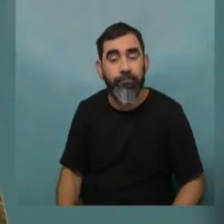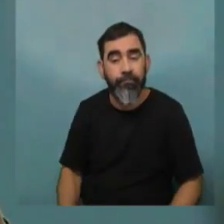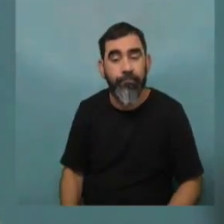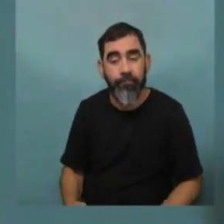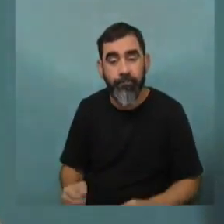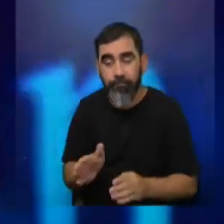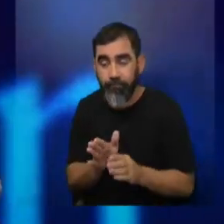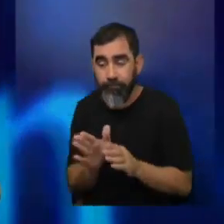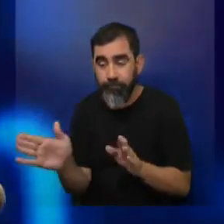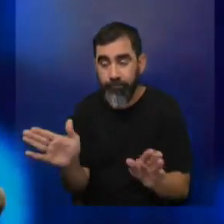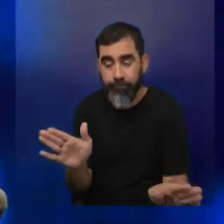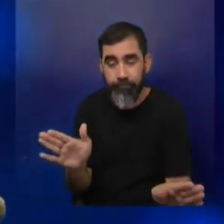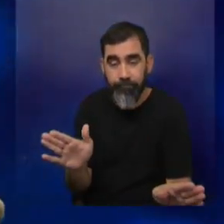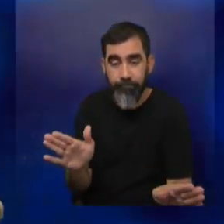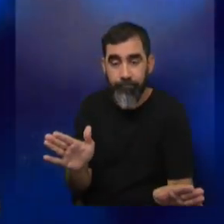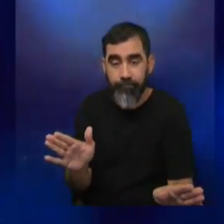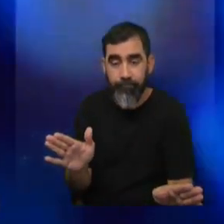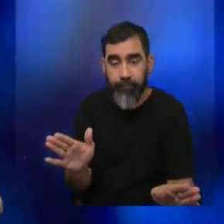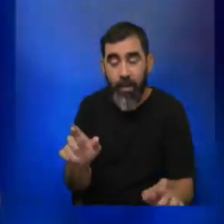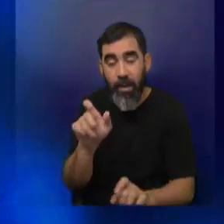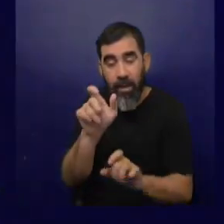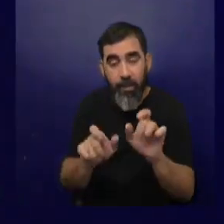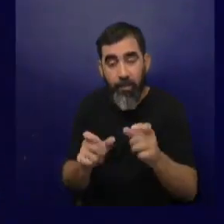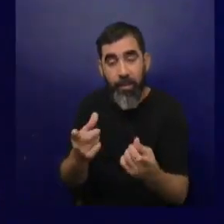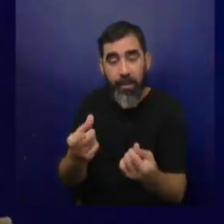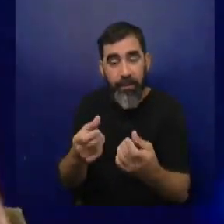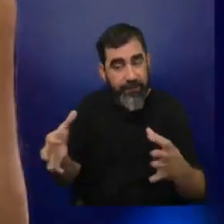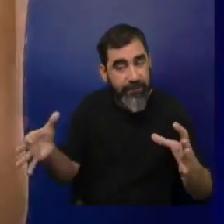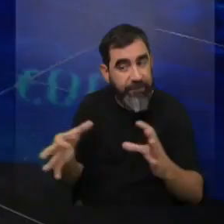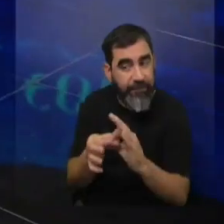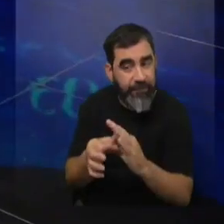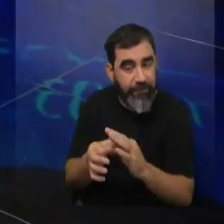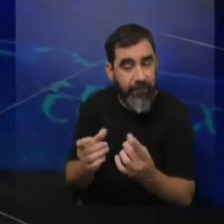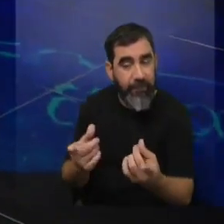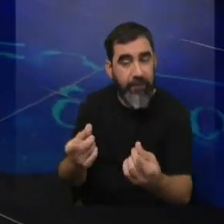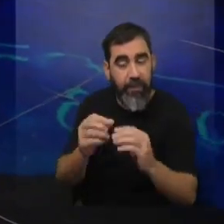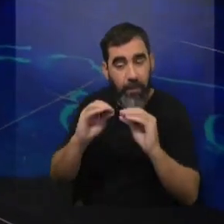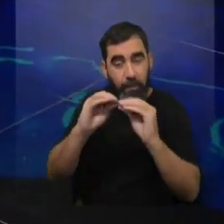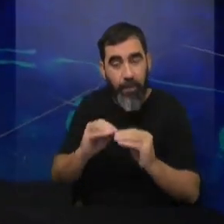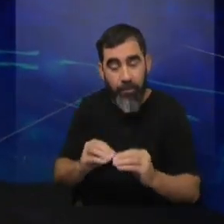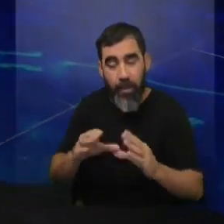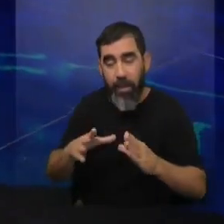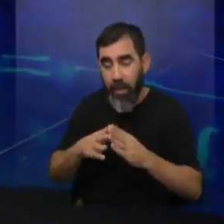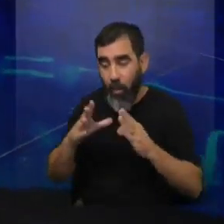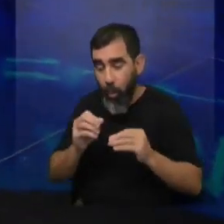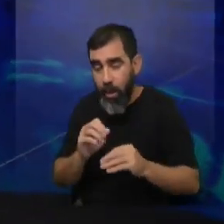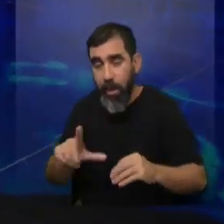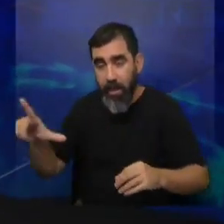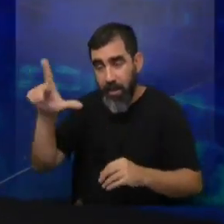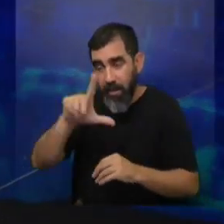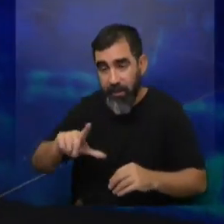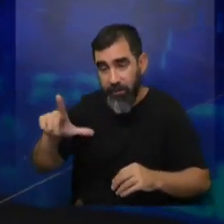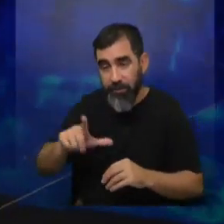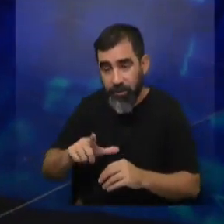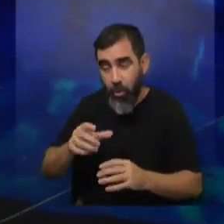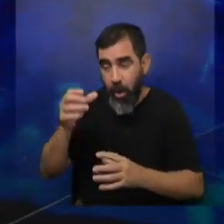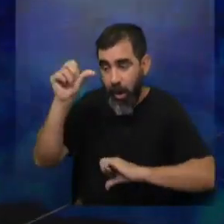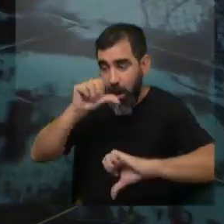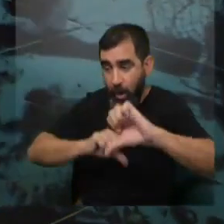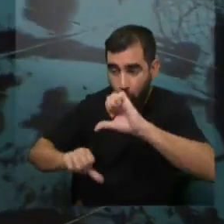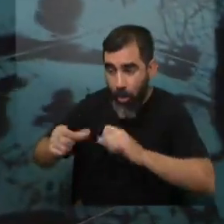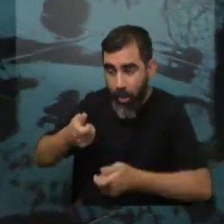separada de lo que la gente necesita, ¿no? Necesitamos matemática en las escuelas, en los liceos, ¿no? Más laboratorios,